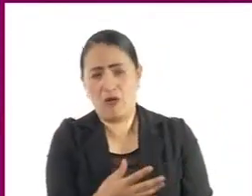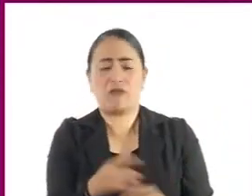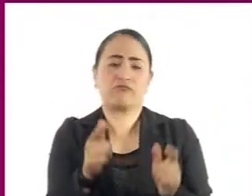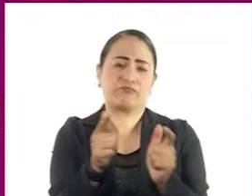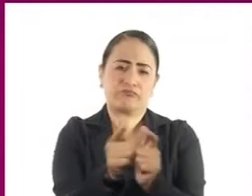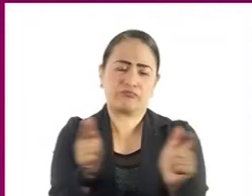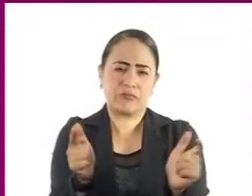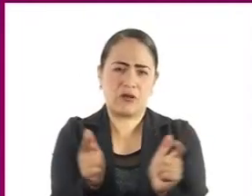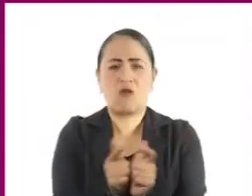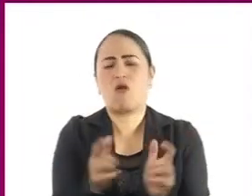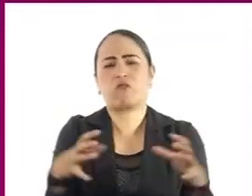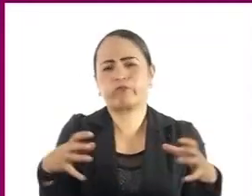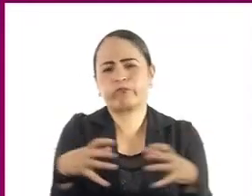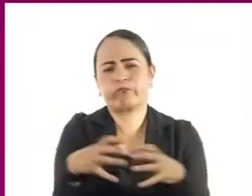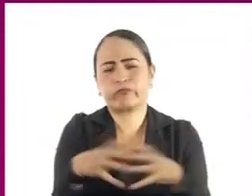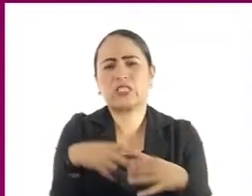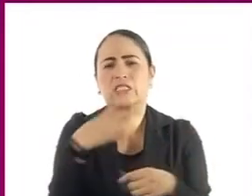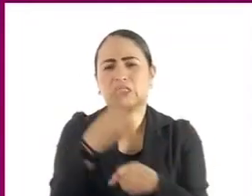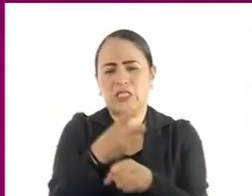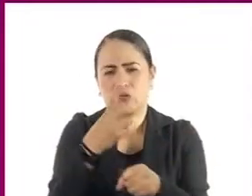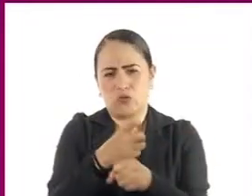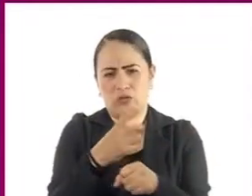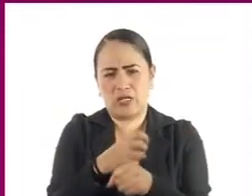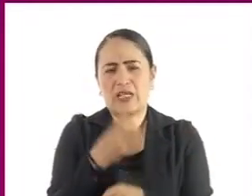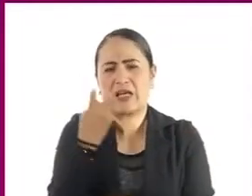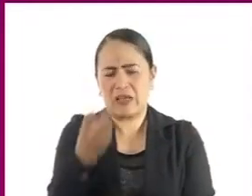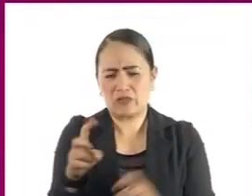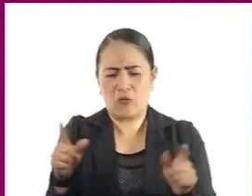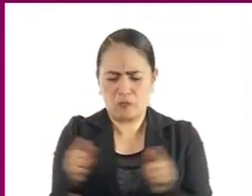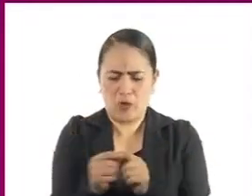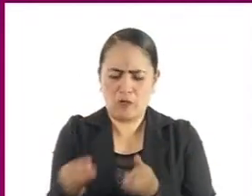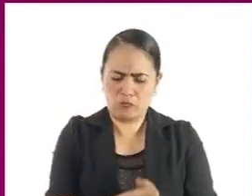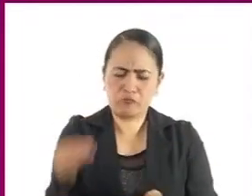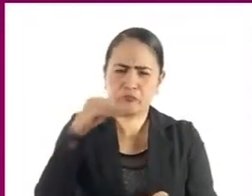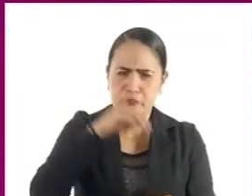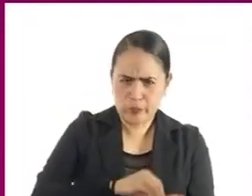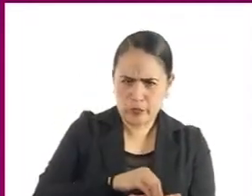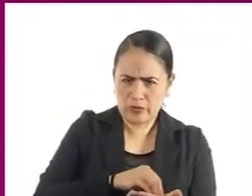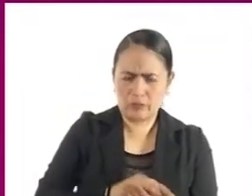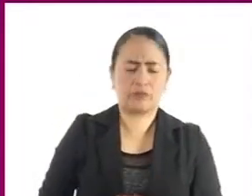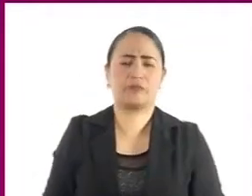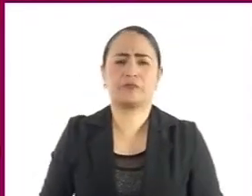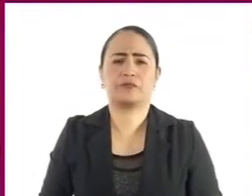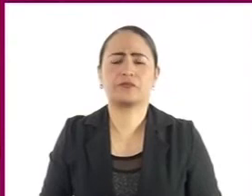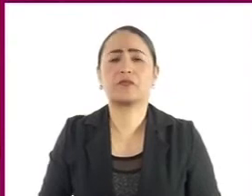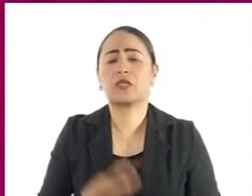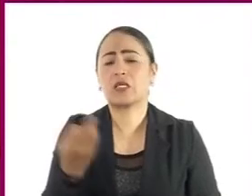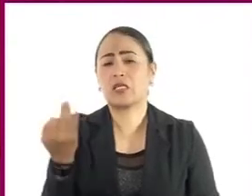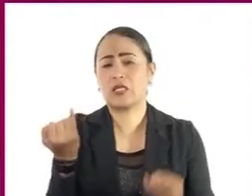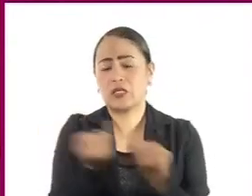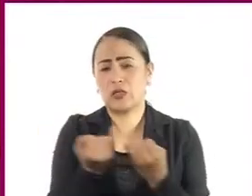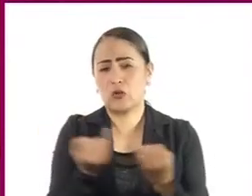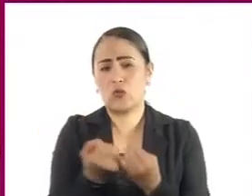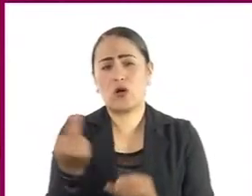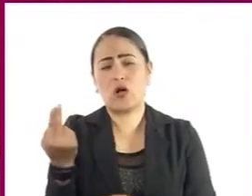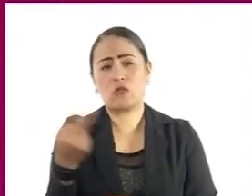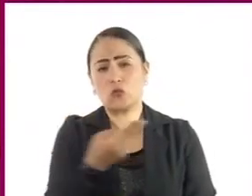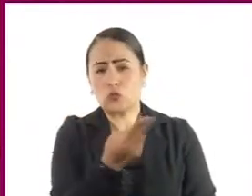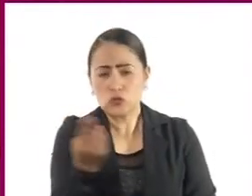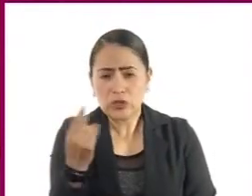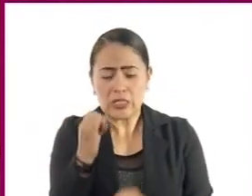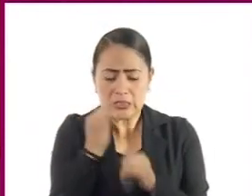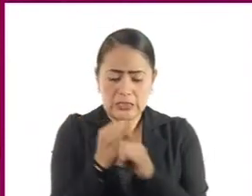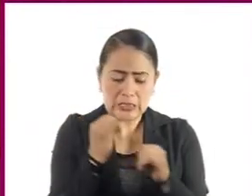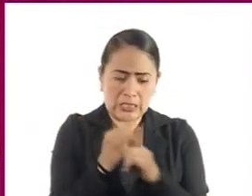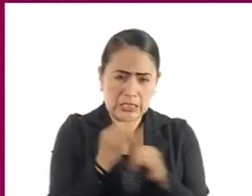y es apto para que lo insertemos en nuestro resumen, sin olvidar que si realizan la búsqueda de Internet